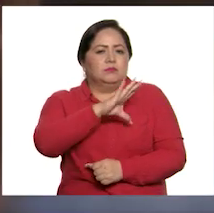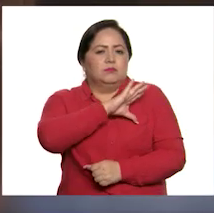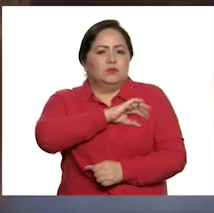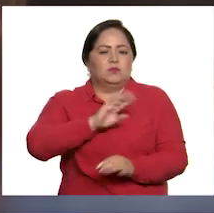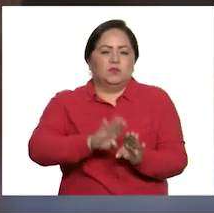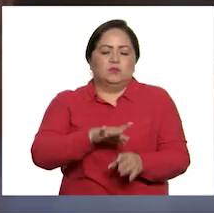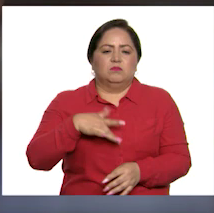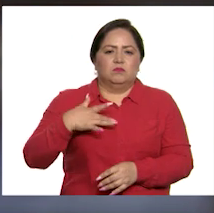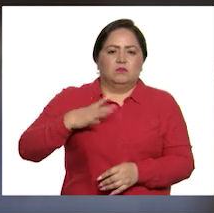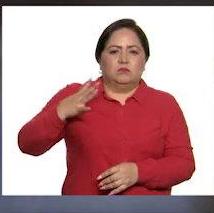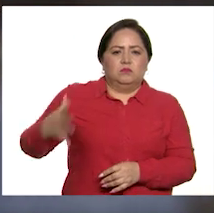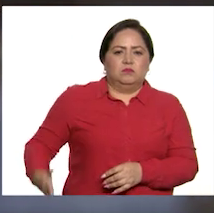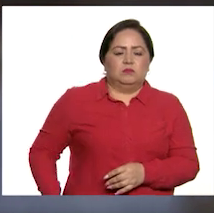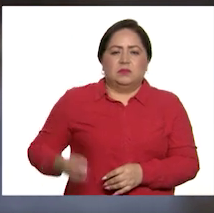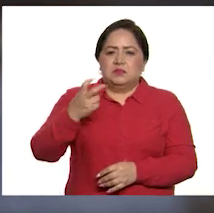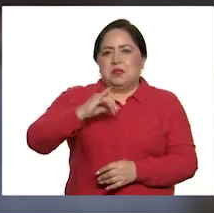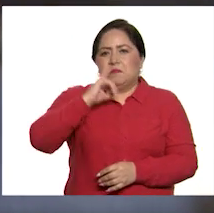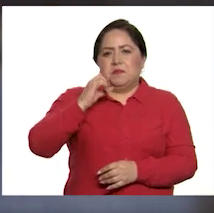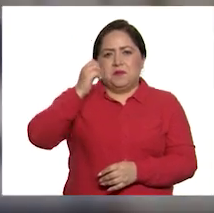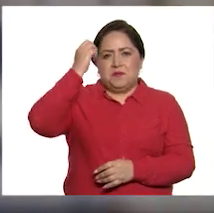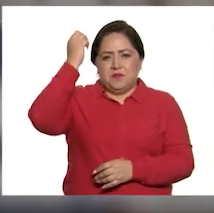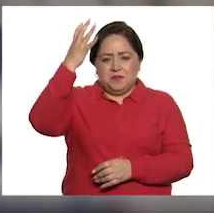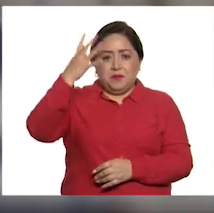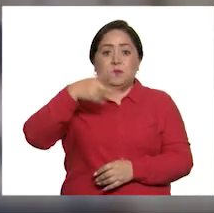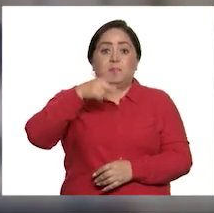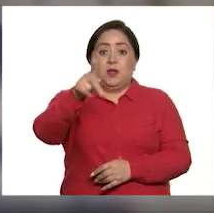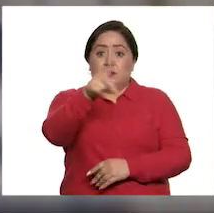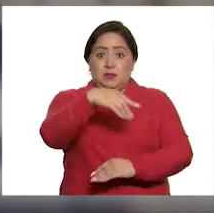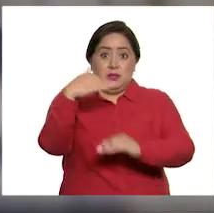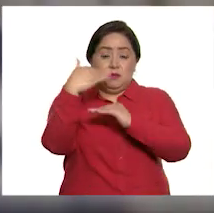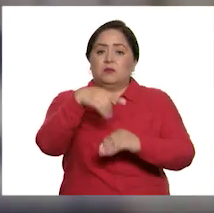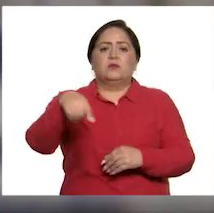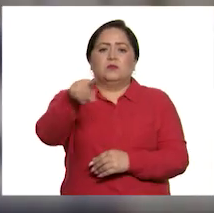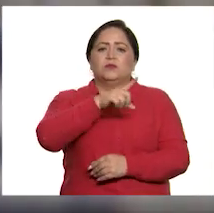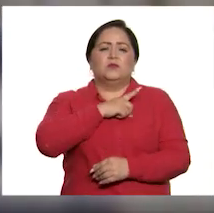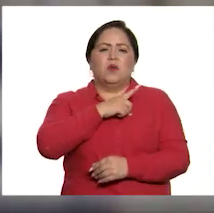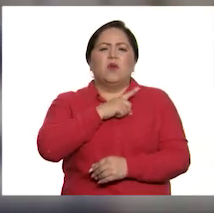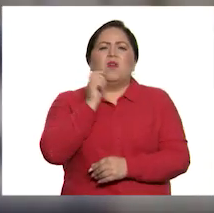un orgullo que nunca podré olvidar. Los